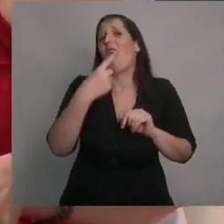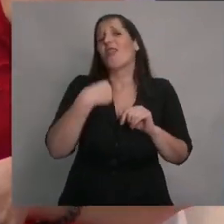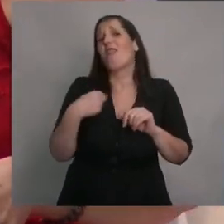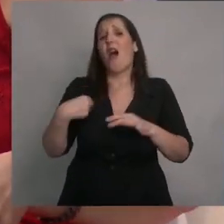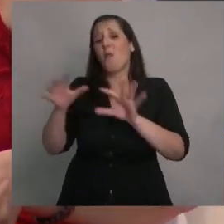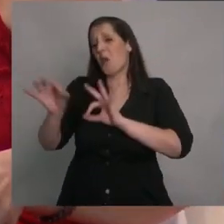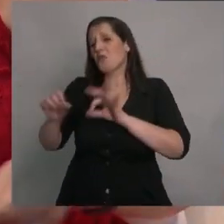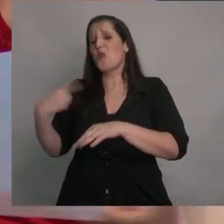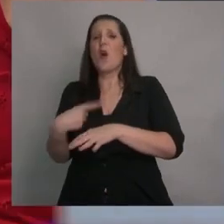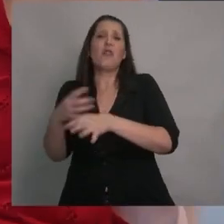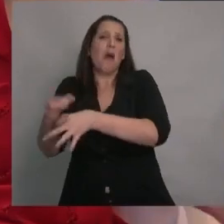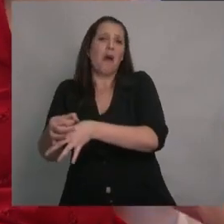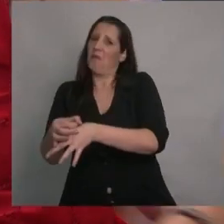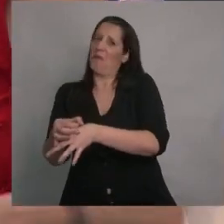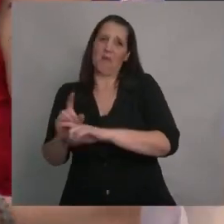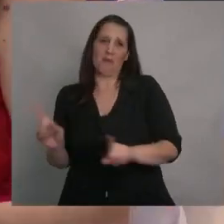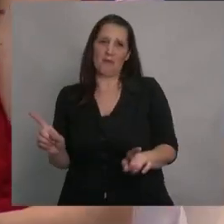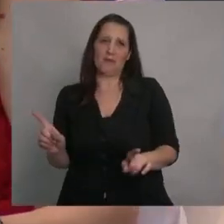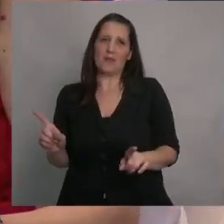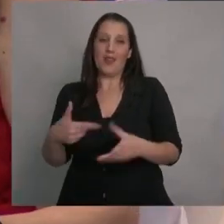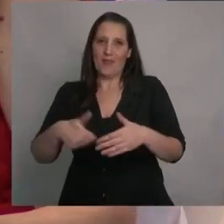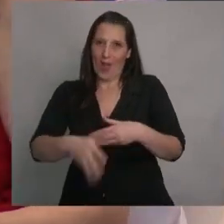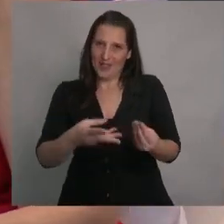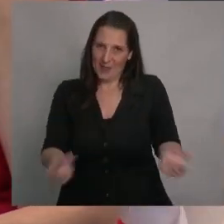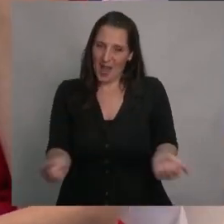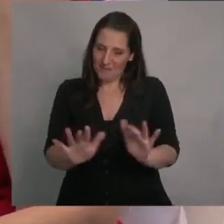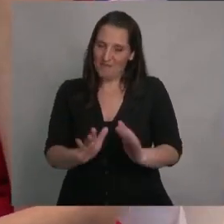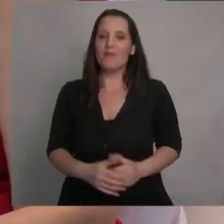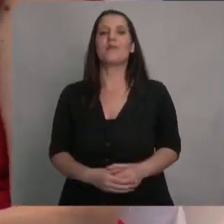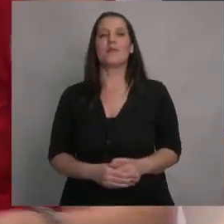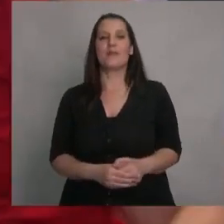nuestros proyectos, nuestras metas políticas. Estoy terminando, sí.